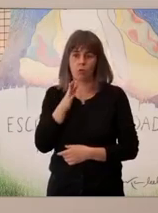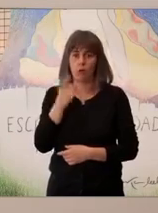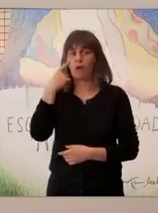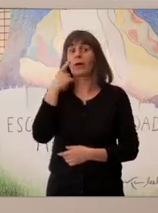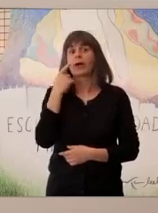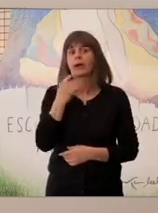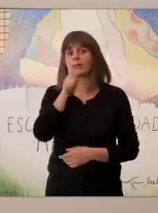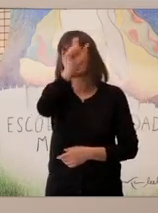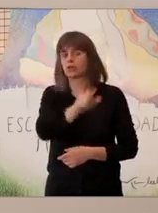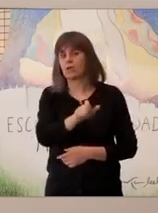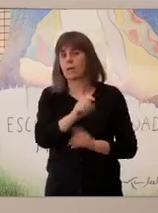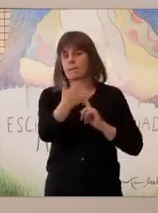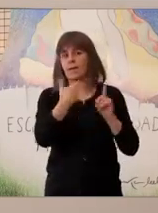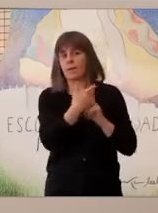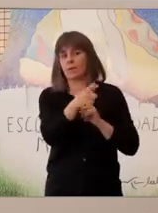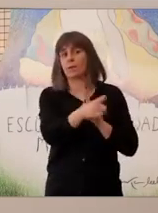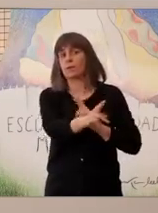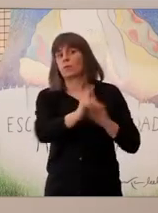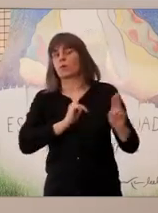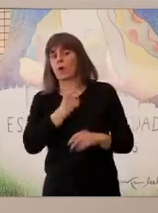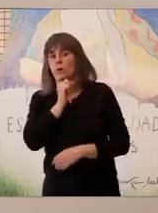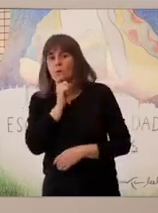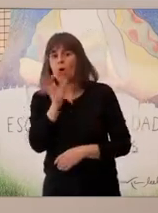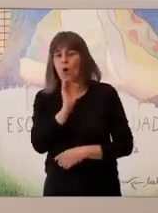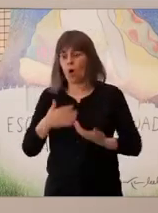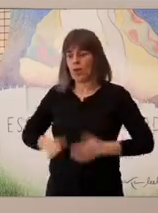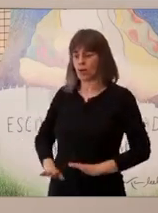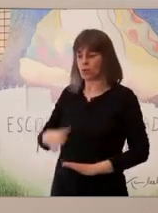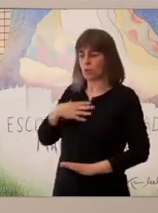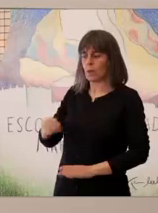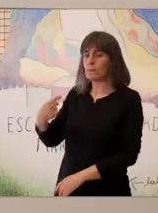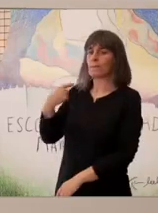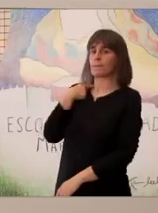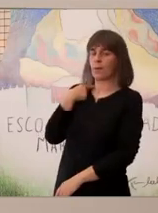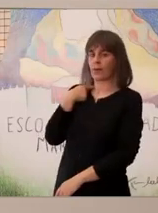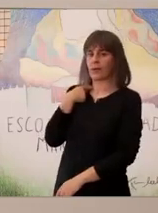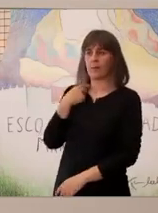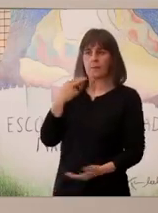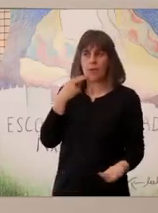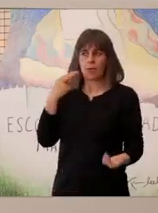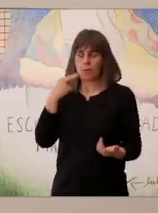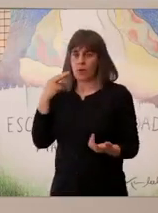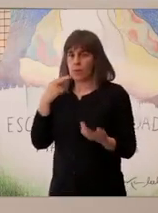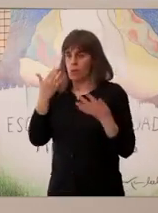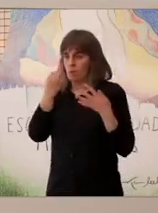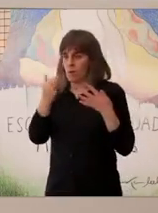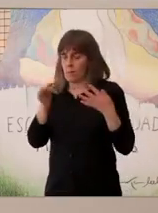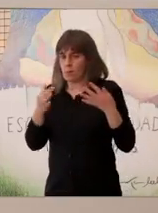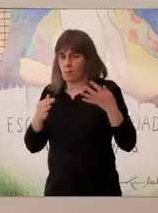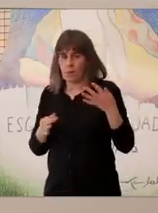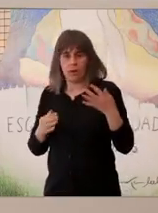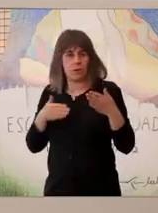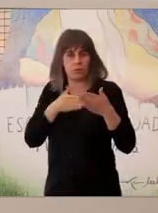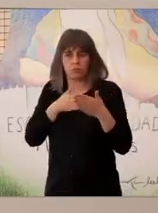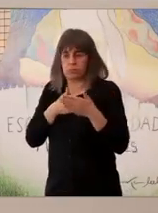miedo a perder a los hijos, que es otro tema del que podríamos hablar largo y tendido. Son muchas los obstáculos a los que se enfrentan